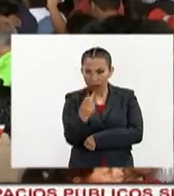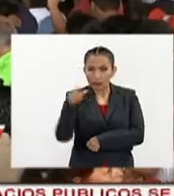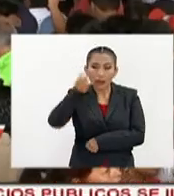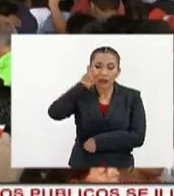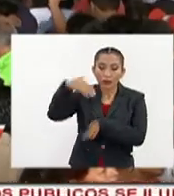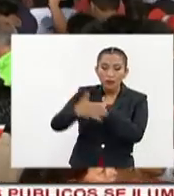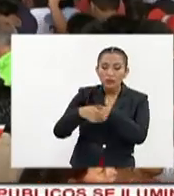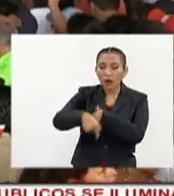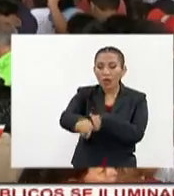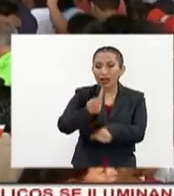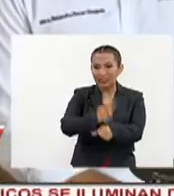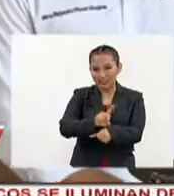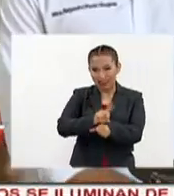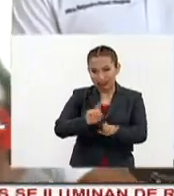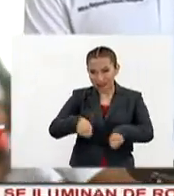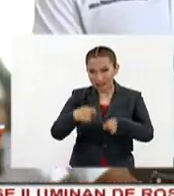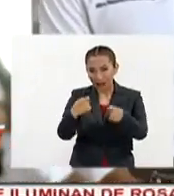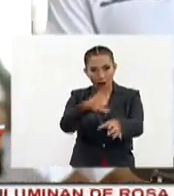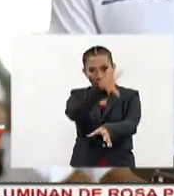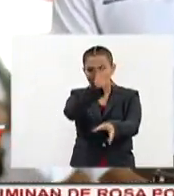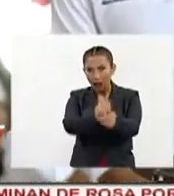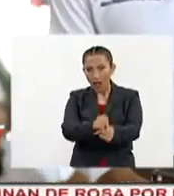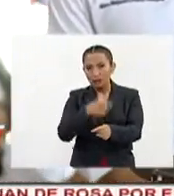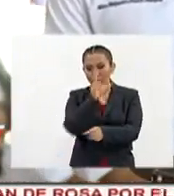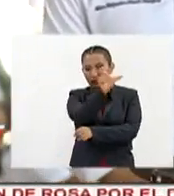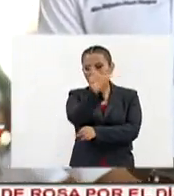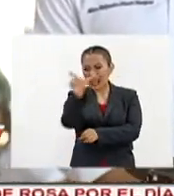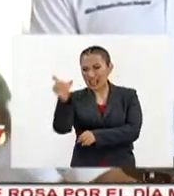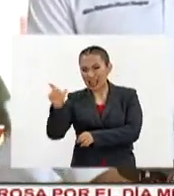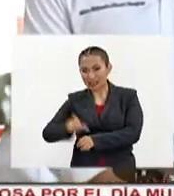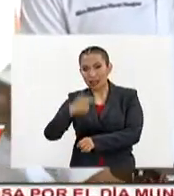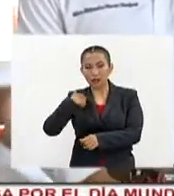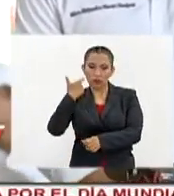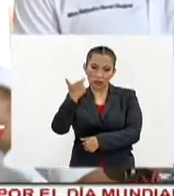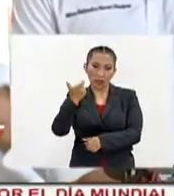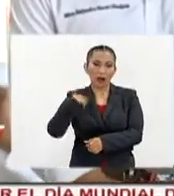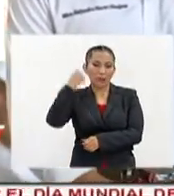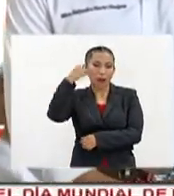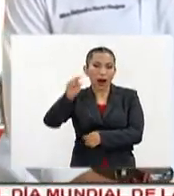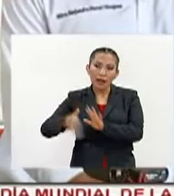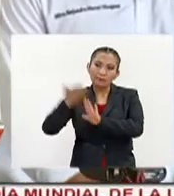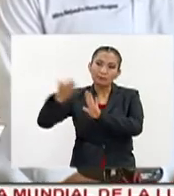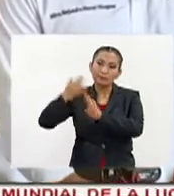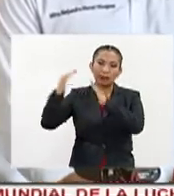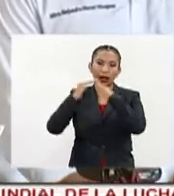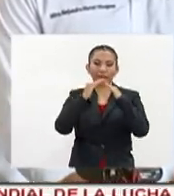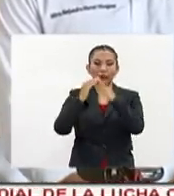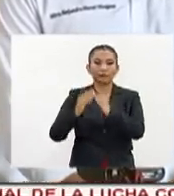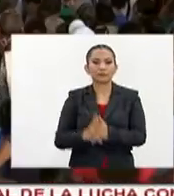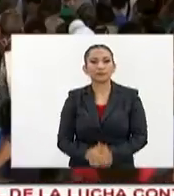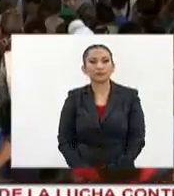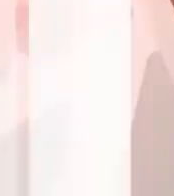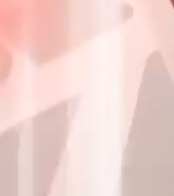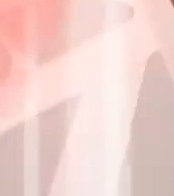en los próximos días se entregarán la totalidad de las tarjetas con recursos para la reconstrucción de viviendas.